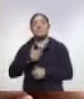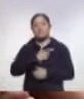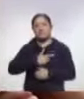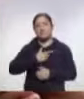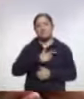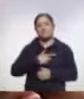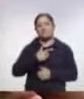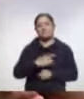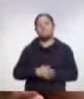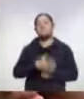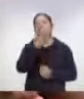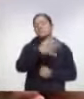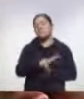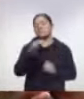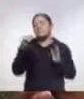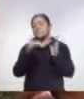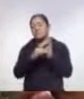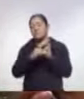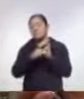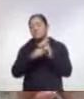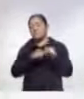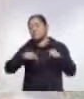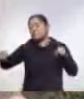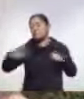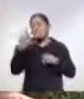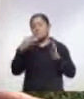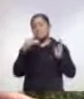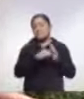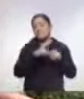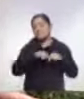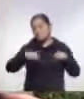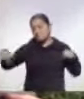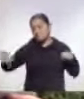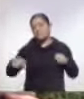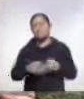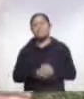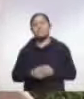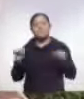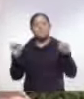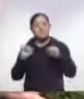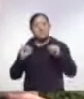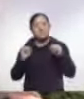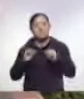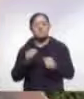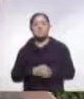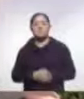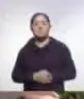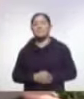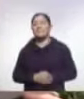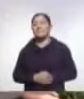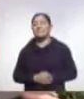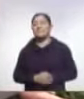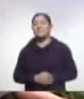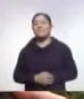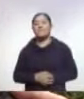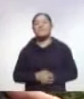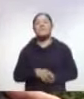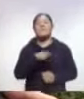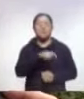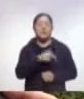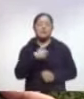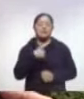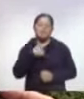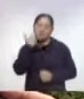10.000 metros y 5.000 metros planos. Claro que sí, buscar lo que todo deportista quiere, una